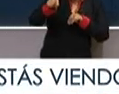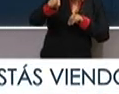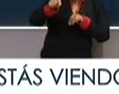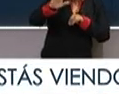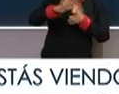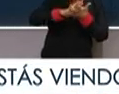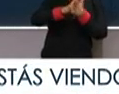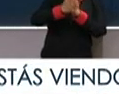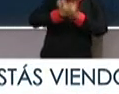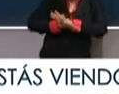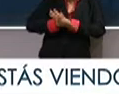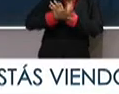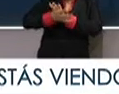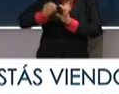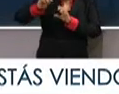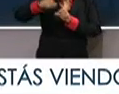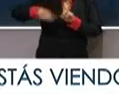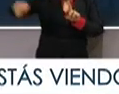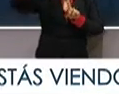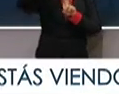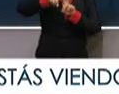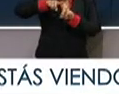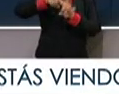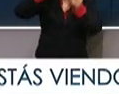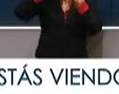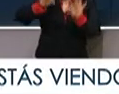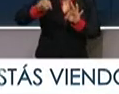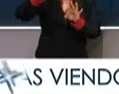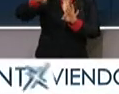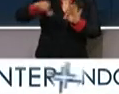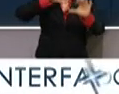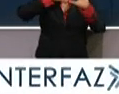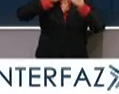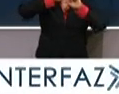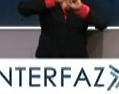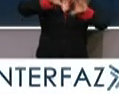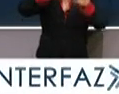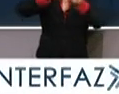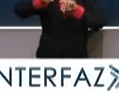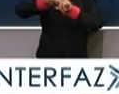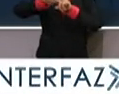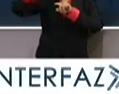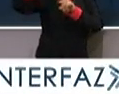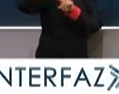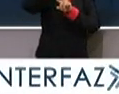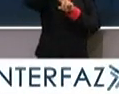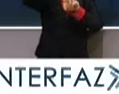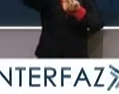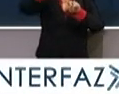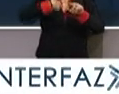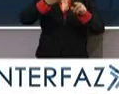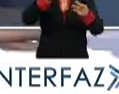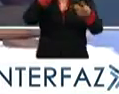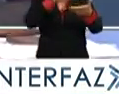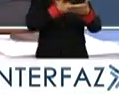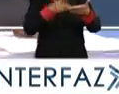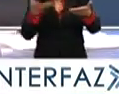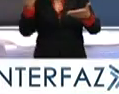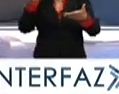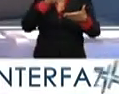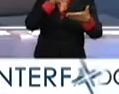se convierte en el círculo virtuoso, que es la comunicación, porque hay una retroalimentación o